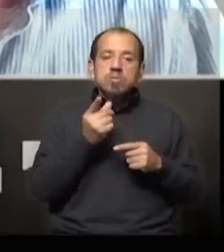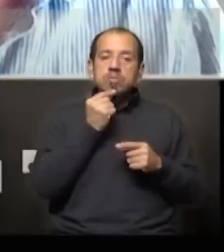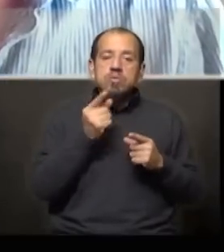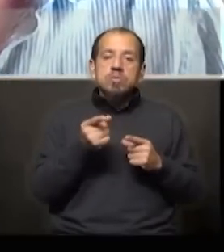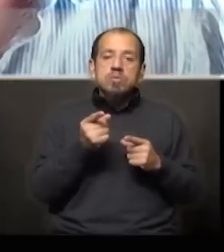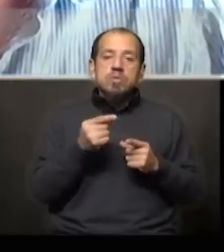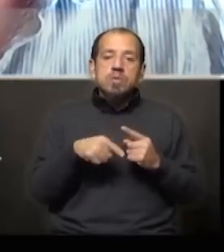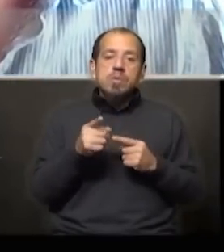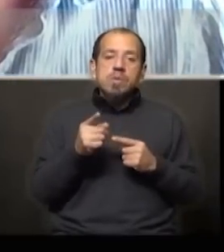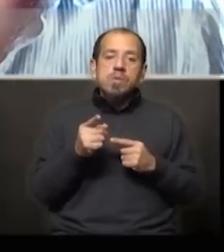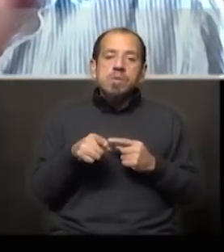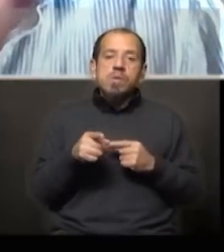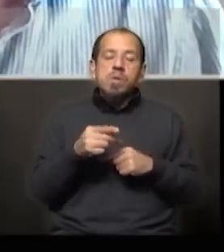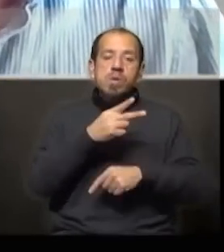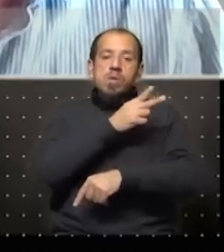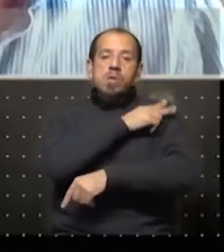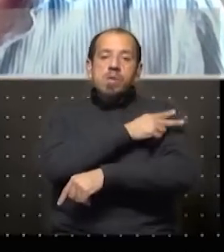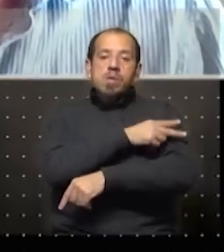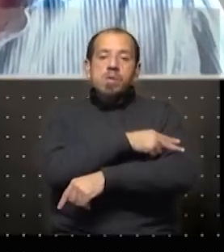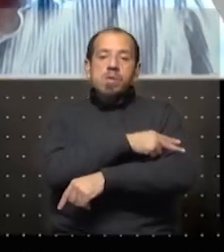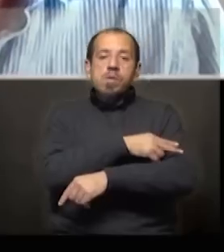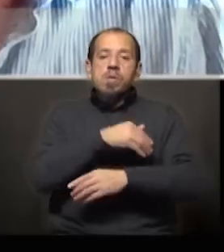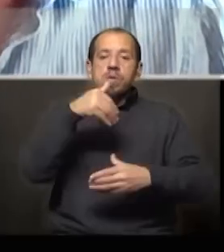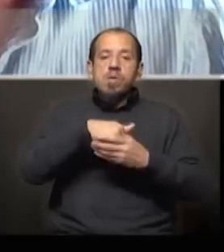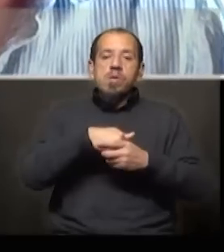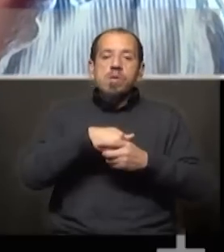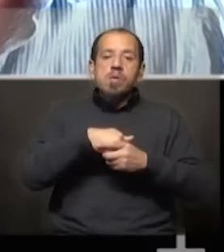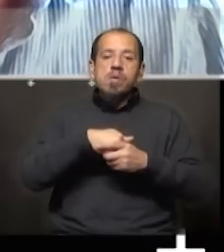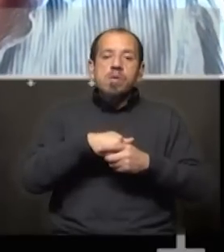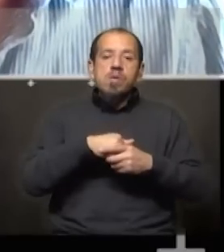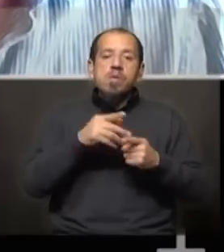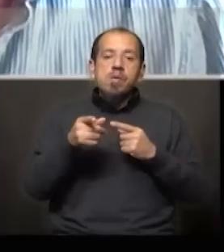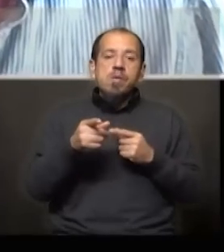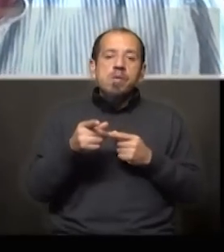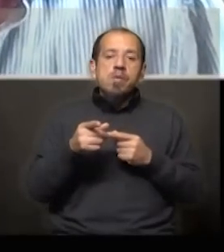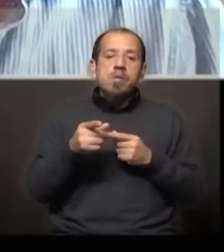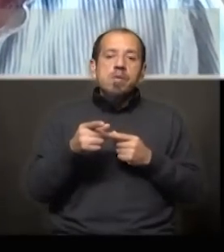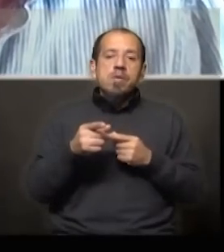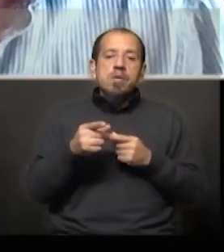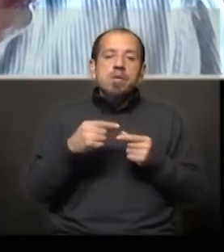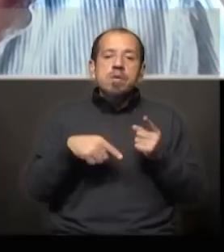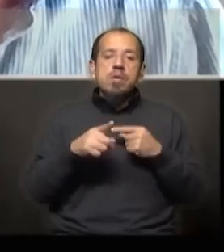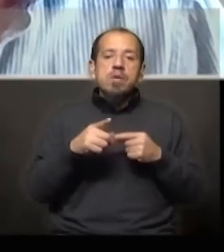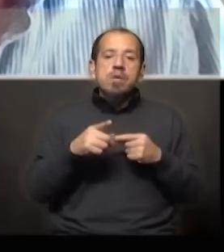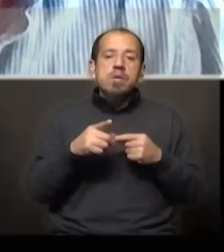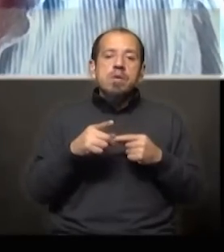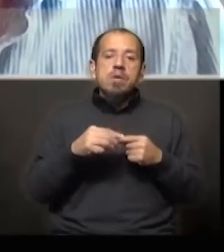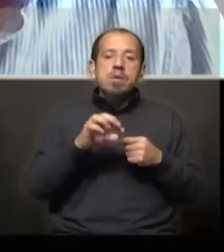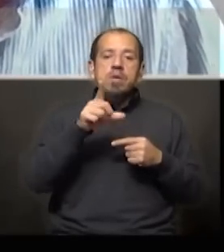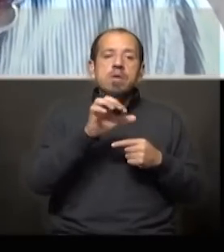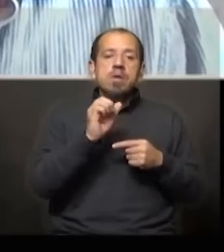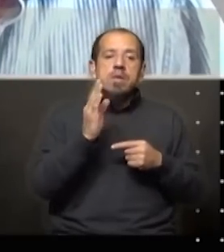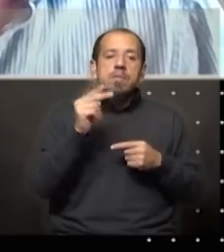principalmente los de bajo Rango votan al ex frente nacional ahora se llama nacional botana Marín